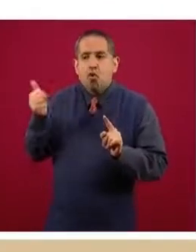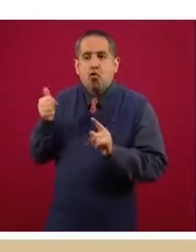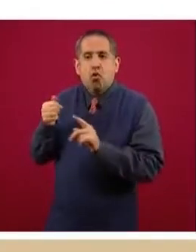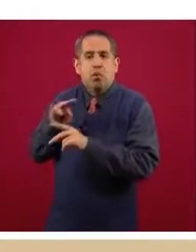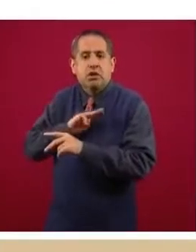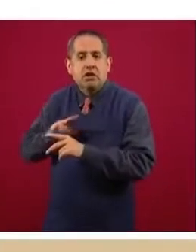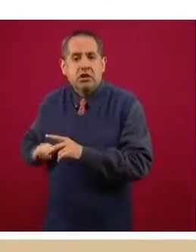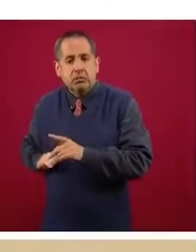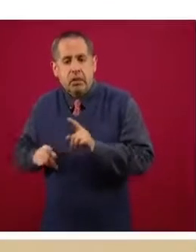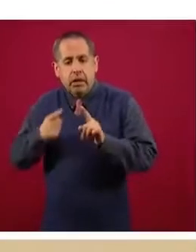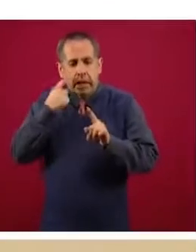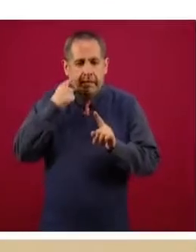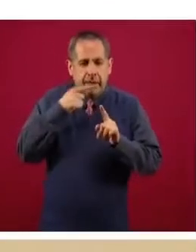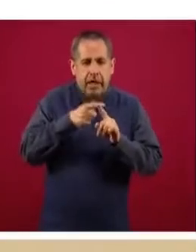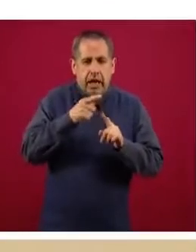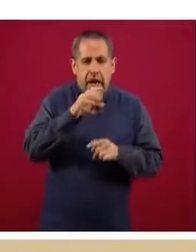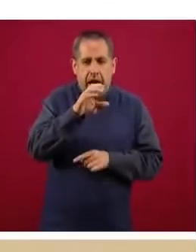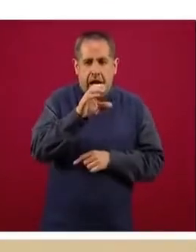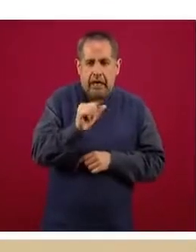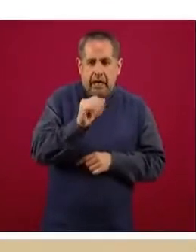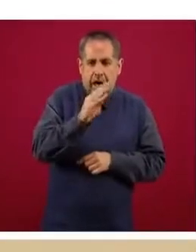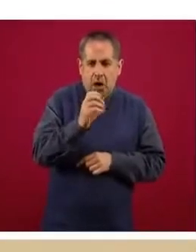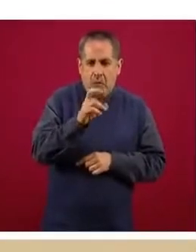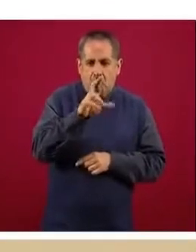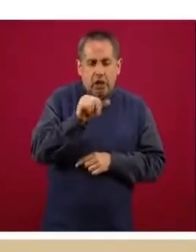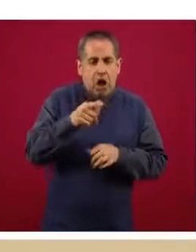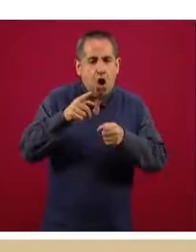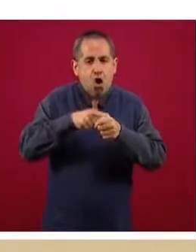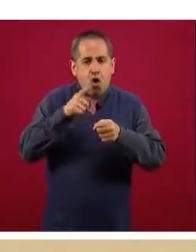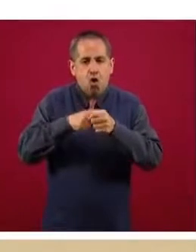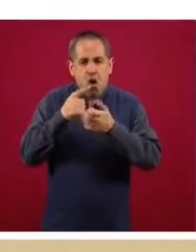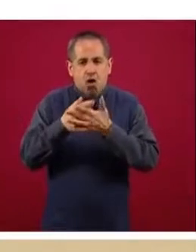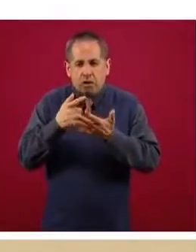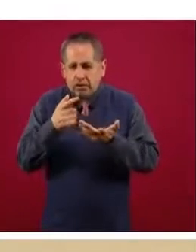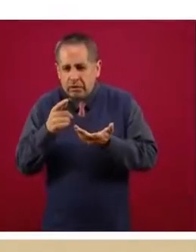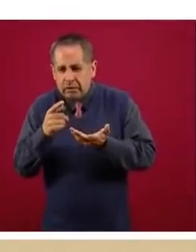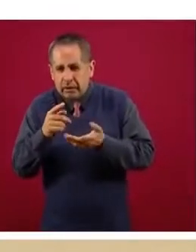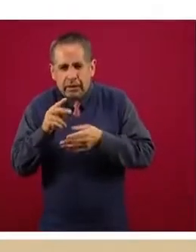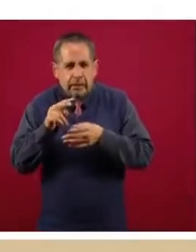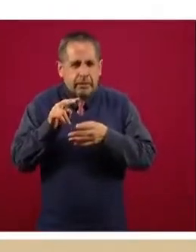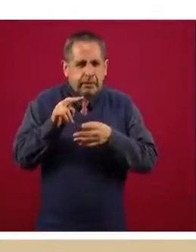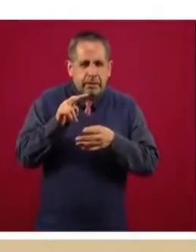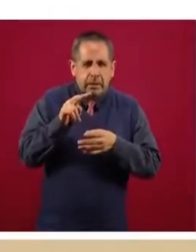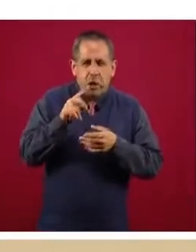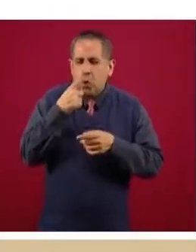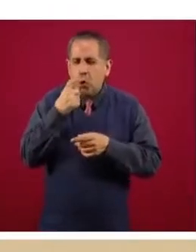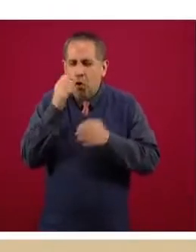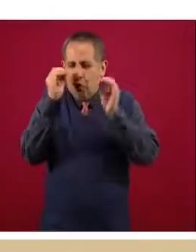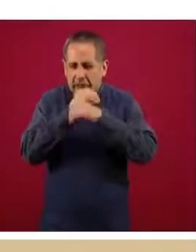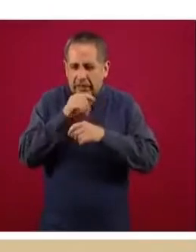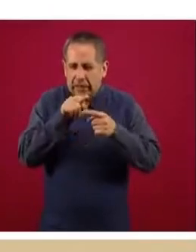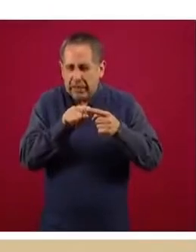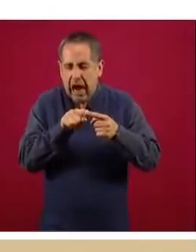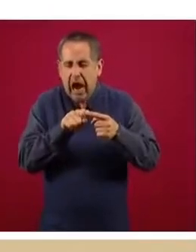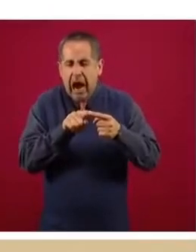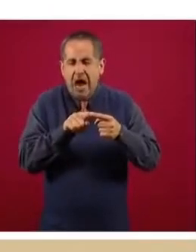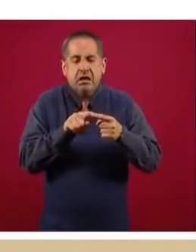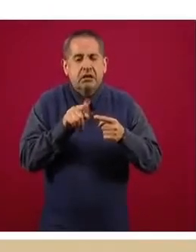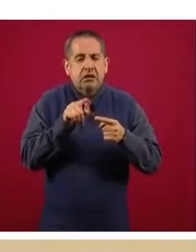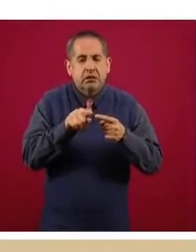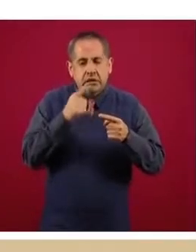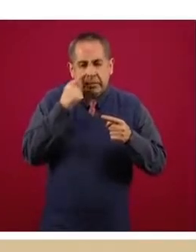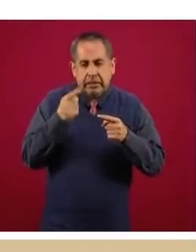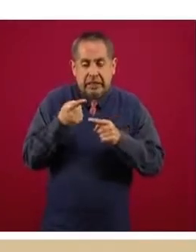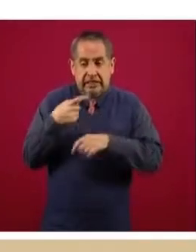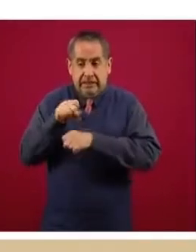si nosotros seguimos la curva de Caborca, que es la curva de color guinda oscuro, la que está hasta más arriba, y empezamos a ver hacia